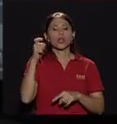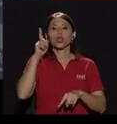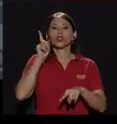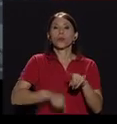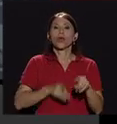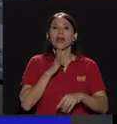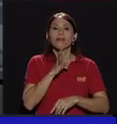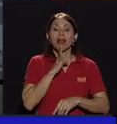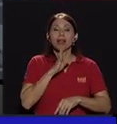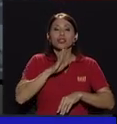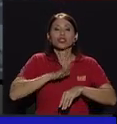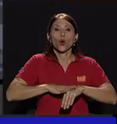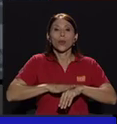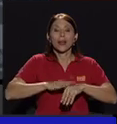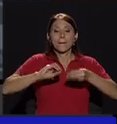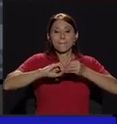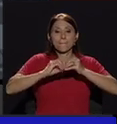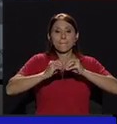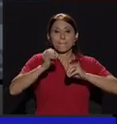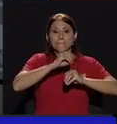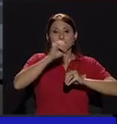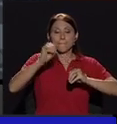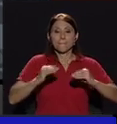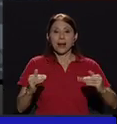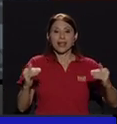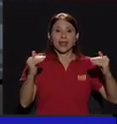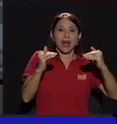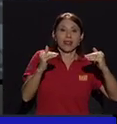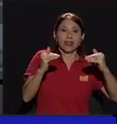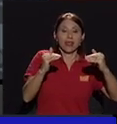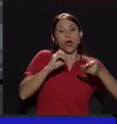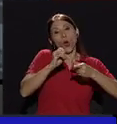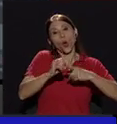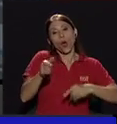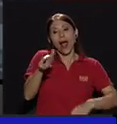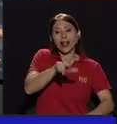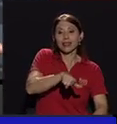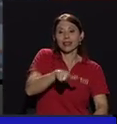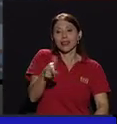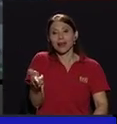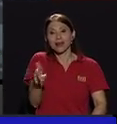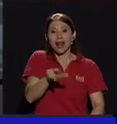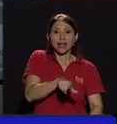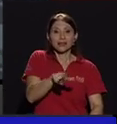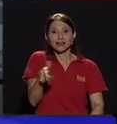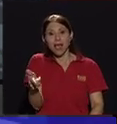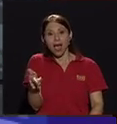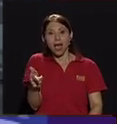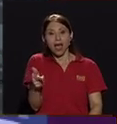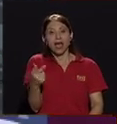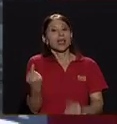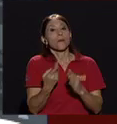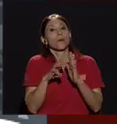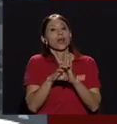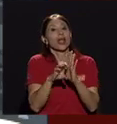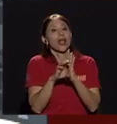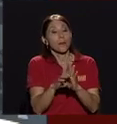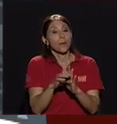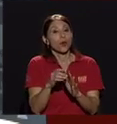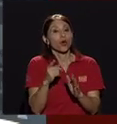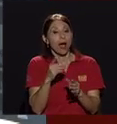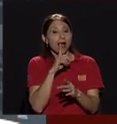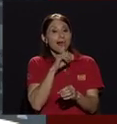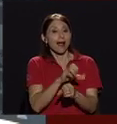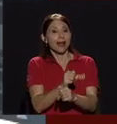se vale hablar de paridad y alternancia si usted lo único que hace es garantizar que haya una mujer en el medio, pero los puestos de